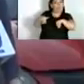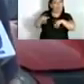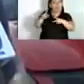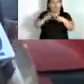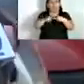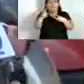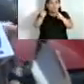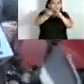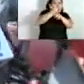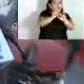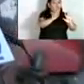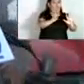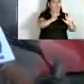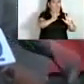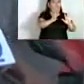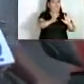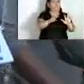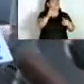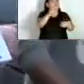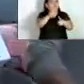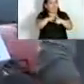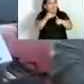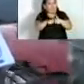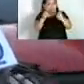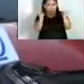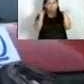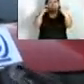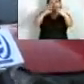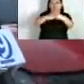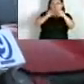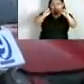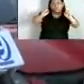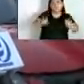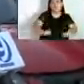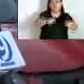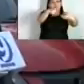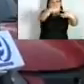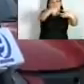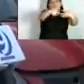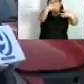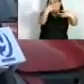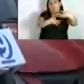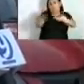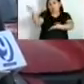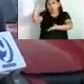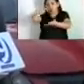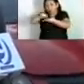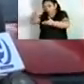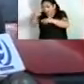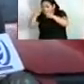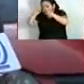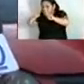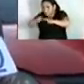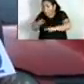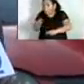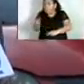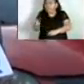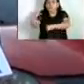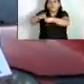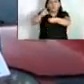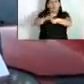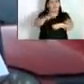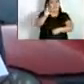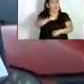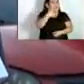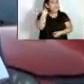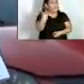con una diferencia de 7, la ley perfectamente le permite aperturar las urnas y hacer el recuento, porque aquí han